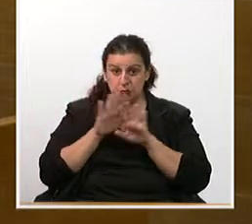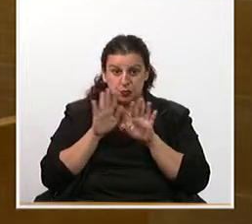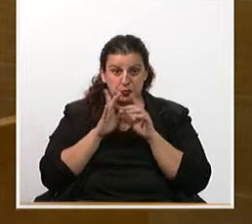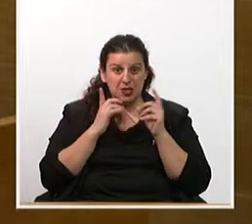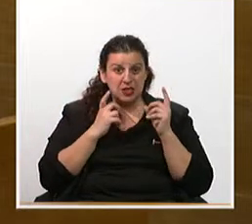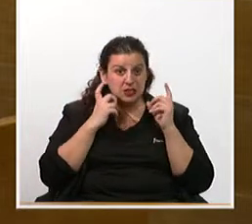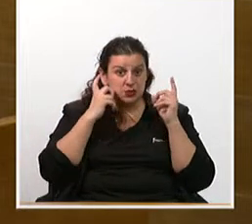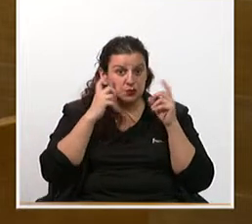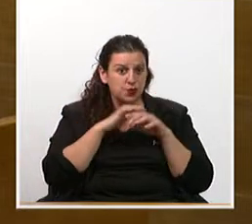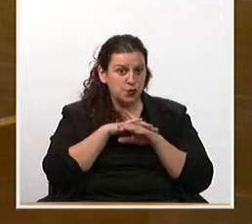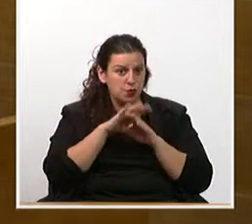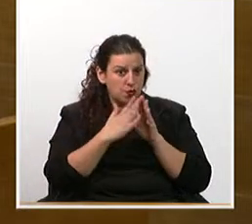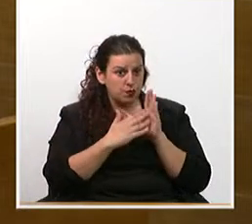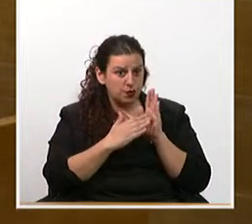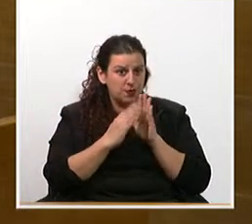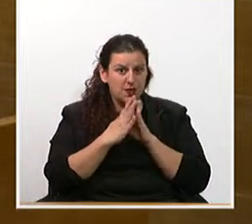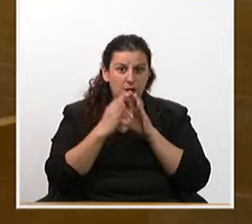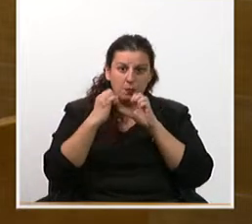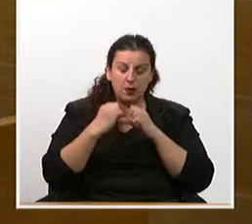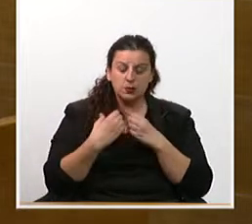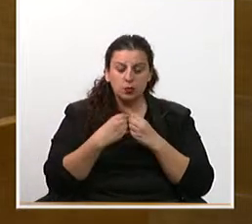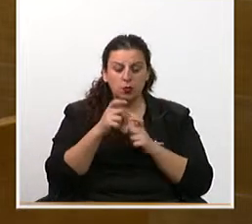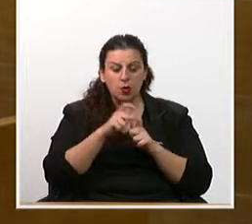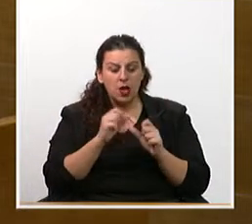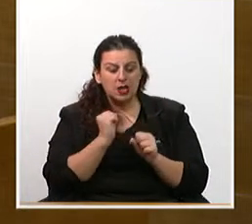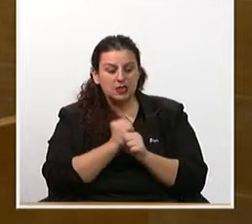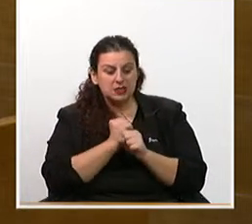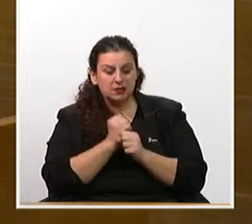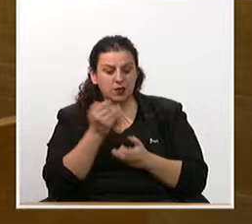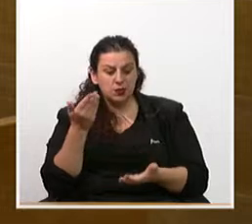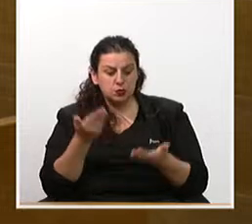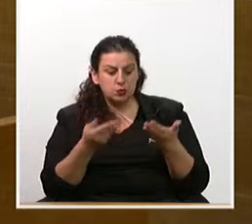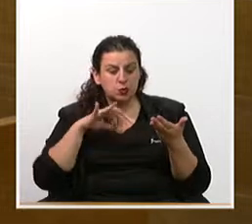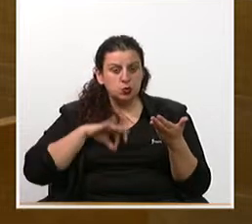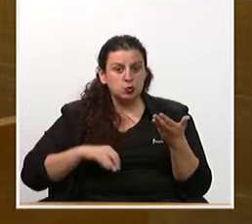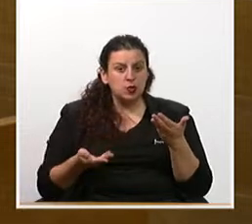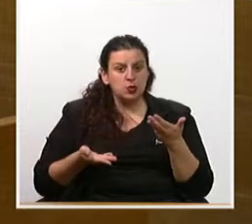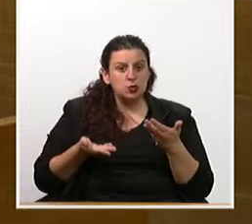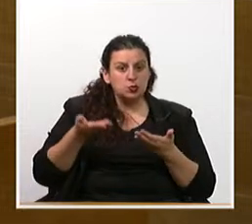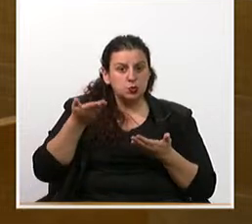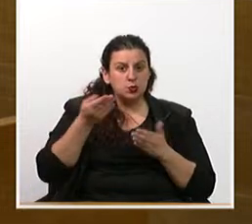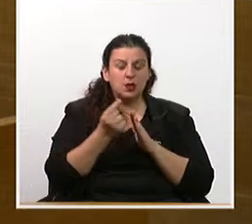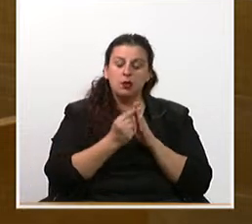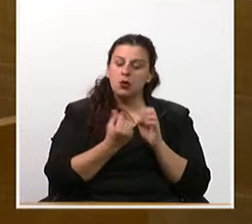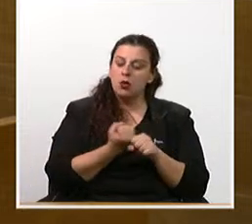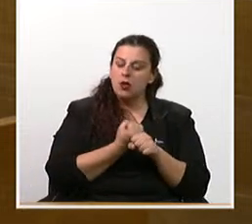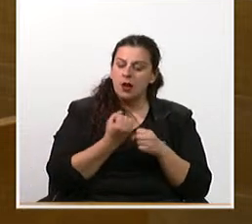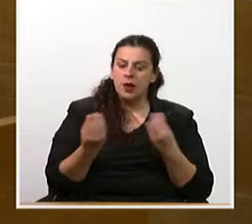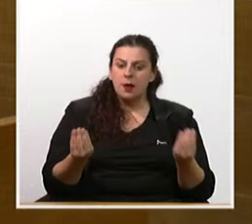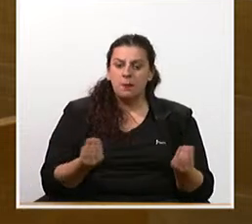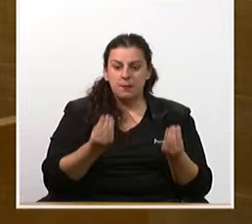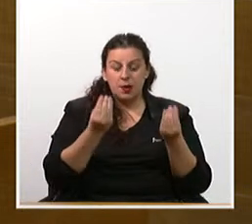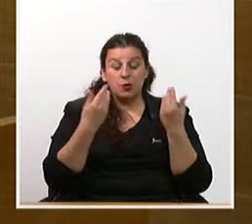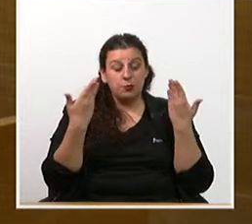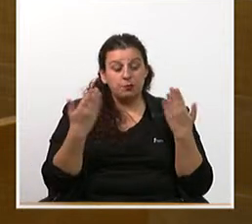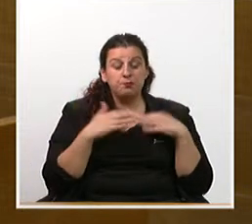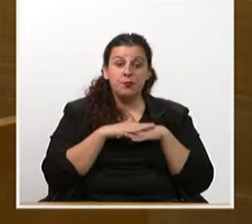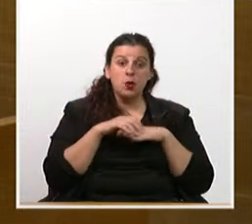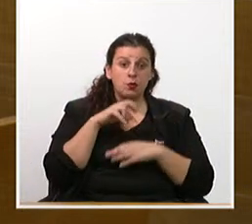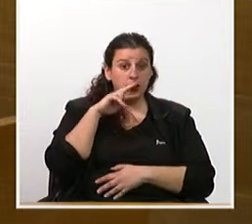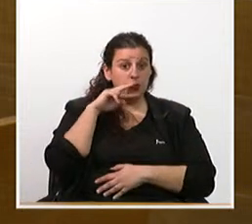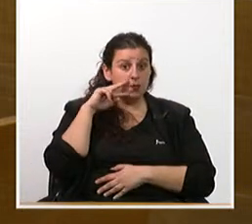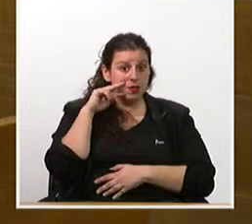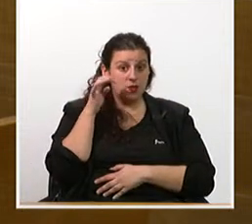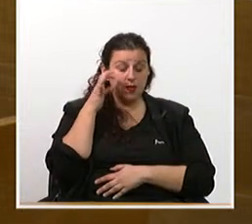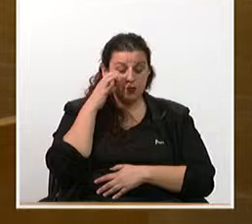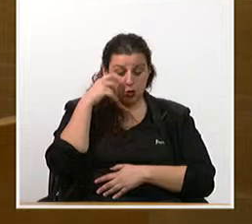consell se hact con los trabajadores de Justicia subidas salariales y mejores condiciones laborales el cons de Carlos mazón sin conocer la